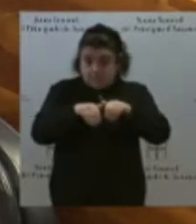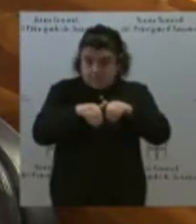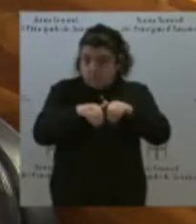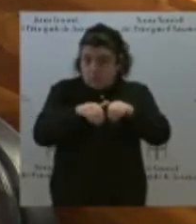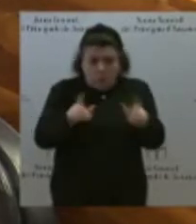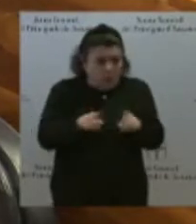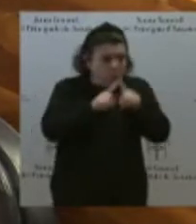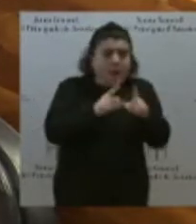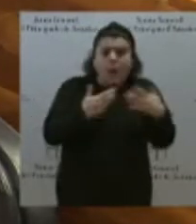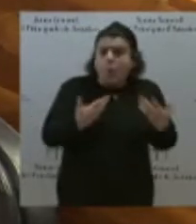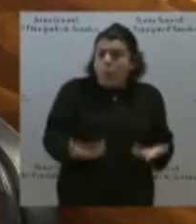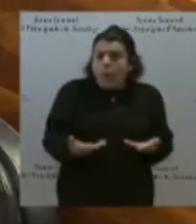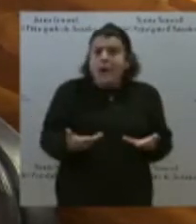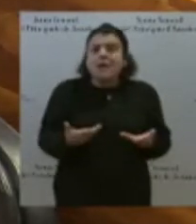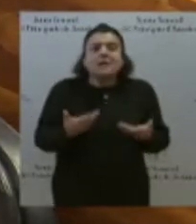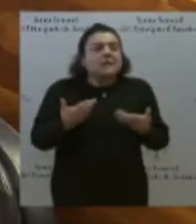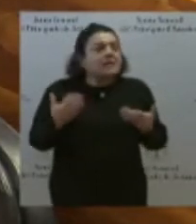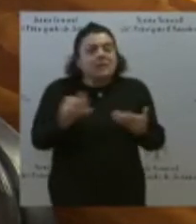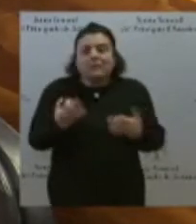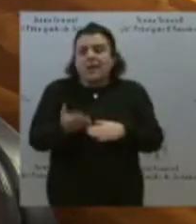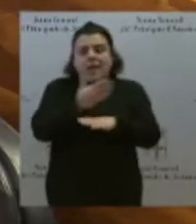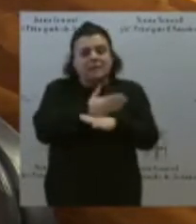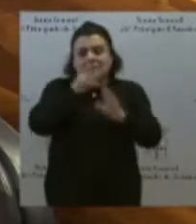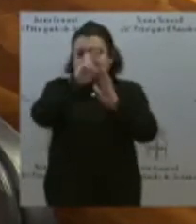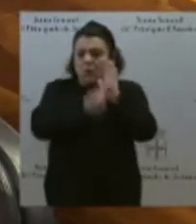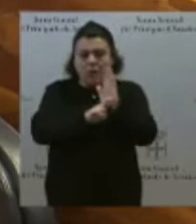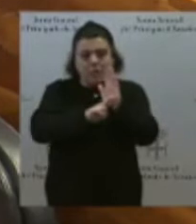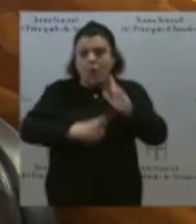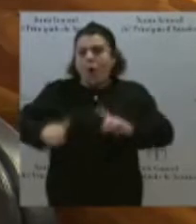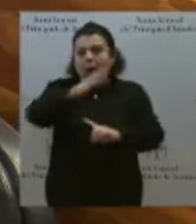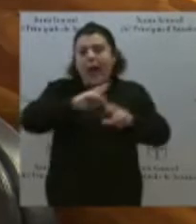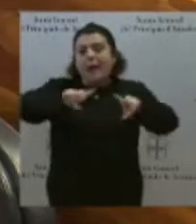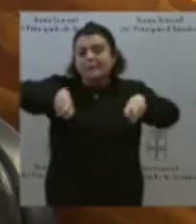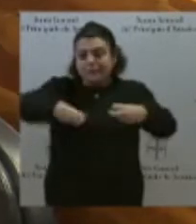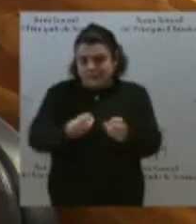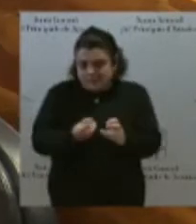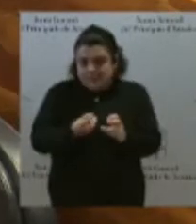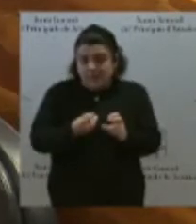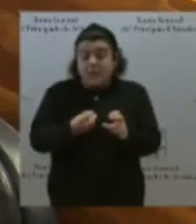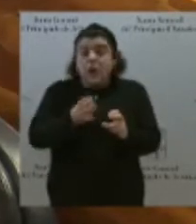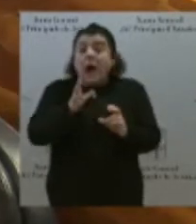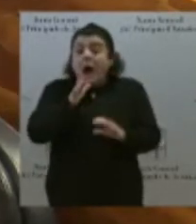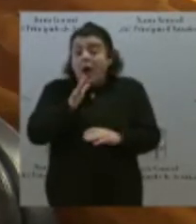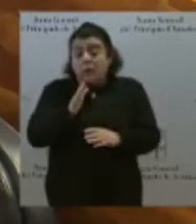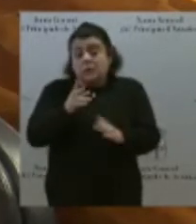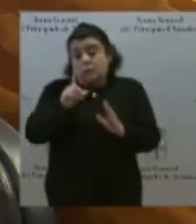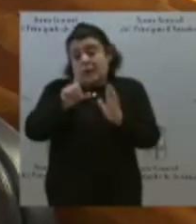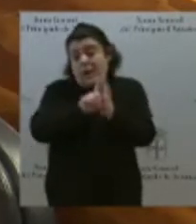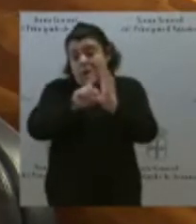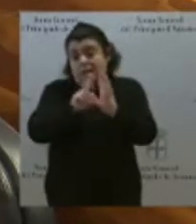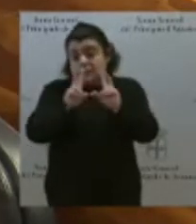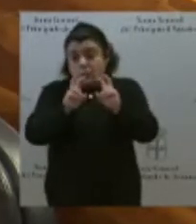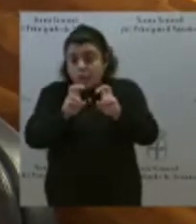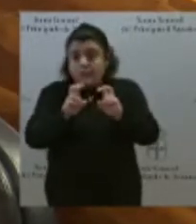rigurosa regulación ambiental. Hay un nuevo marco de una minería sostenible, sustentada